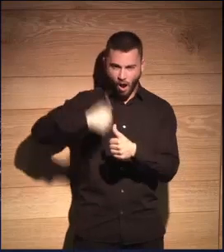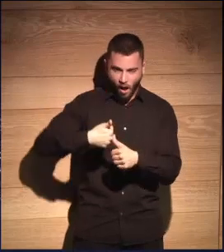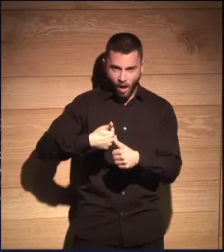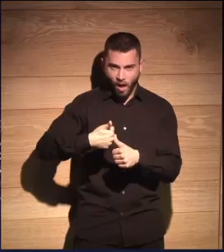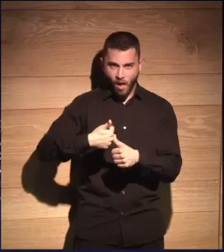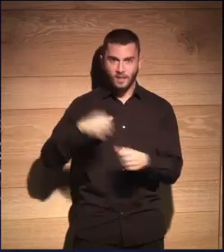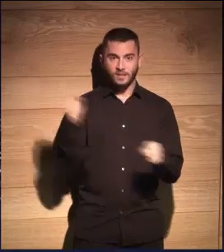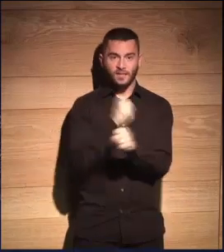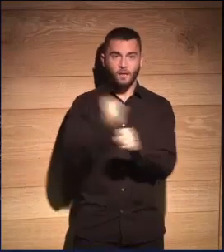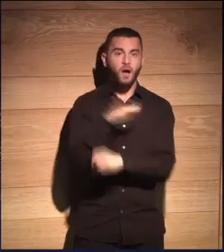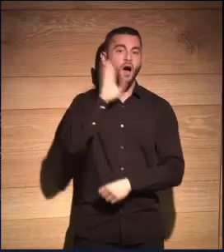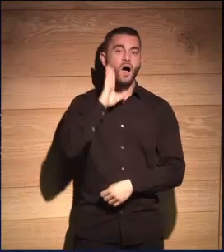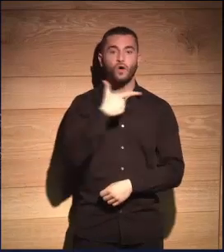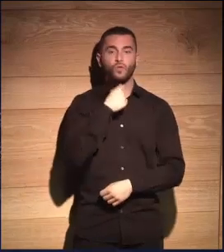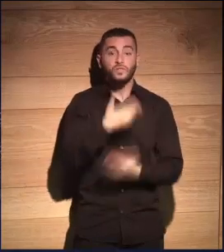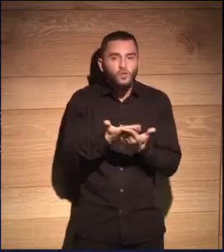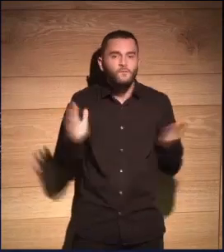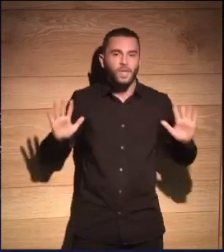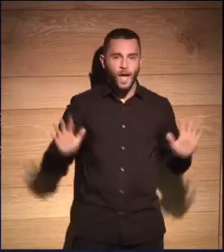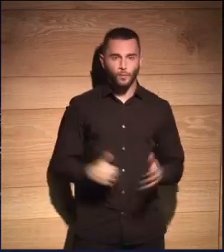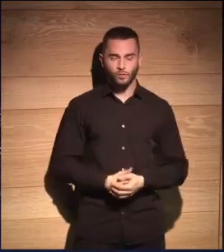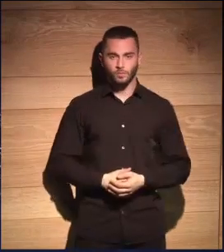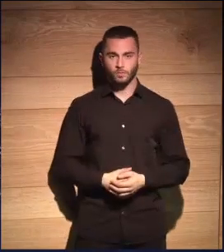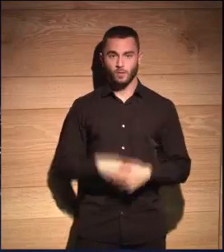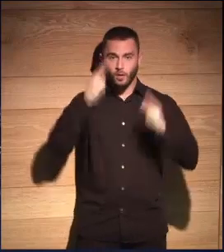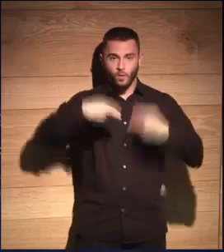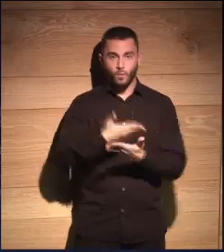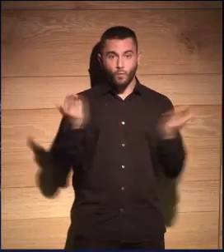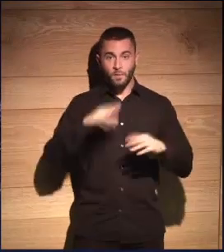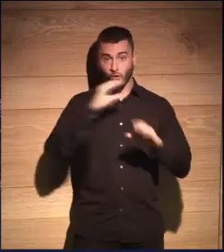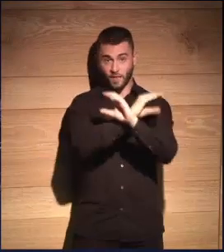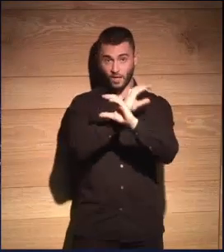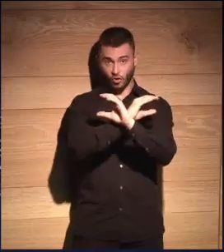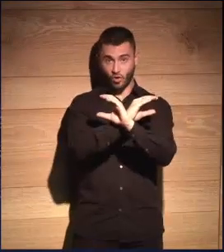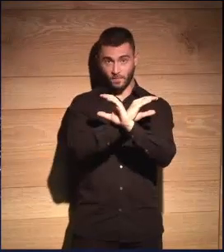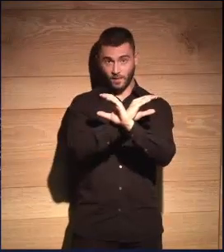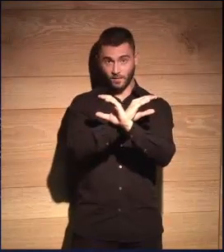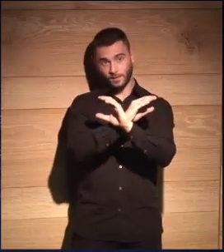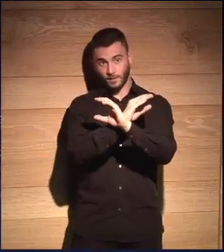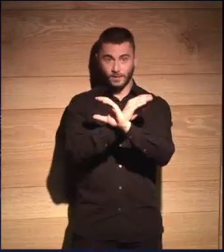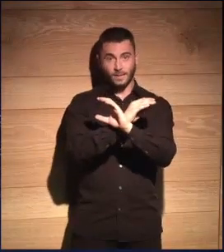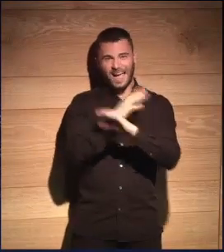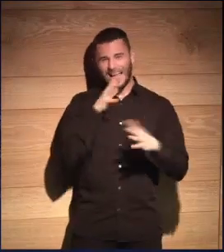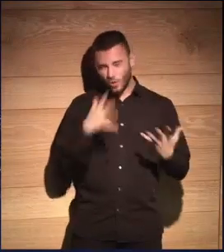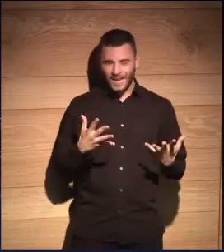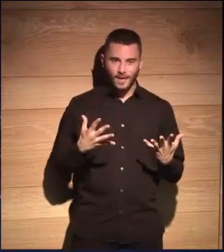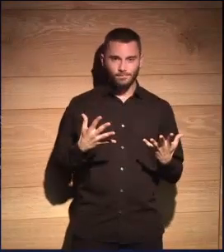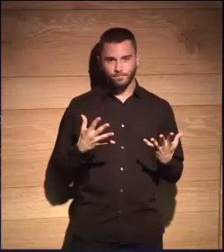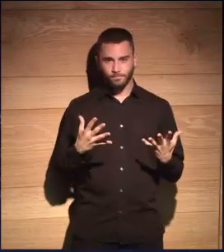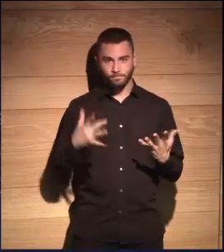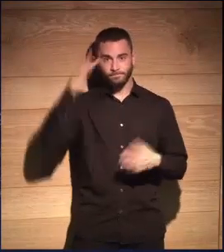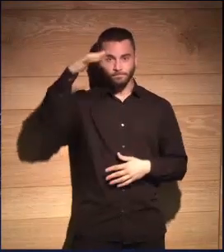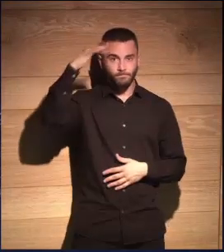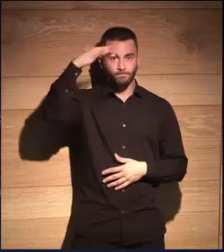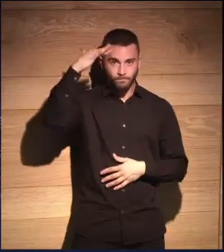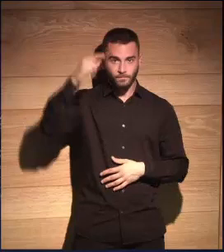le guste ese trabajo. Con respecto al público del cómic, también estamos ahora un poco con